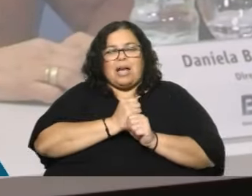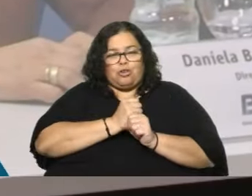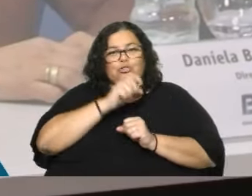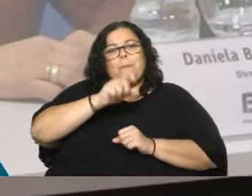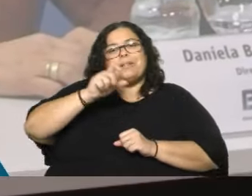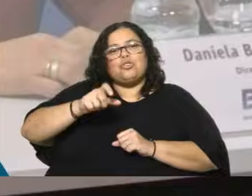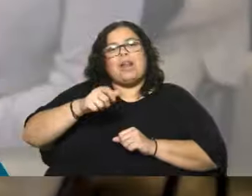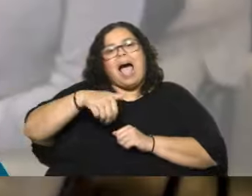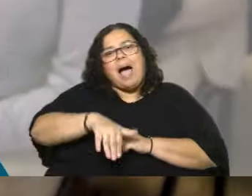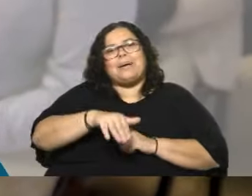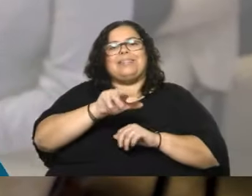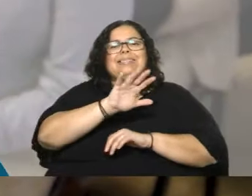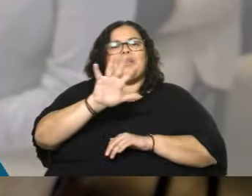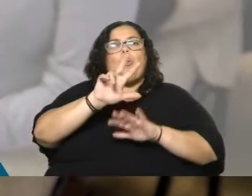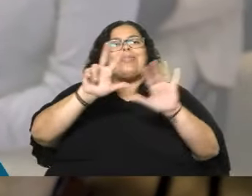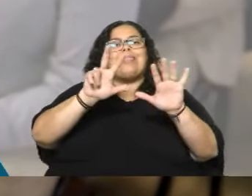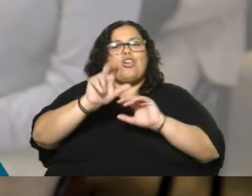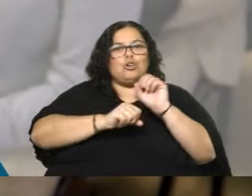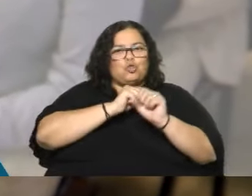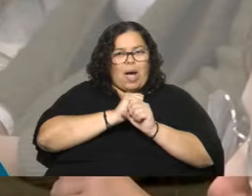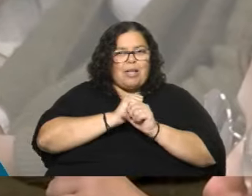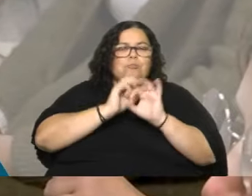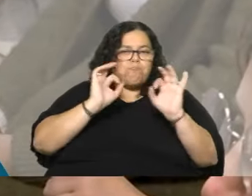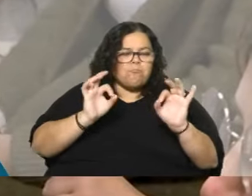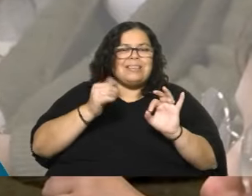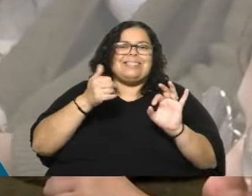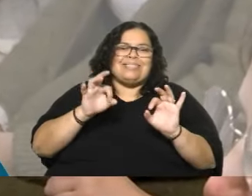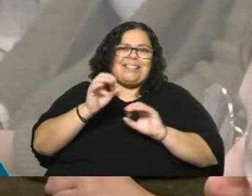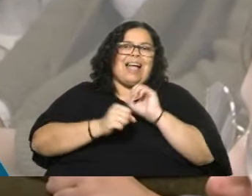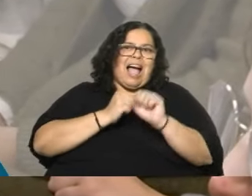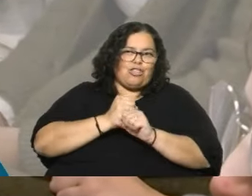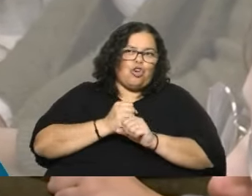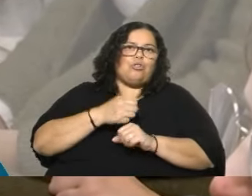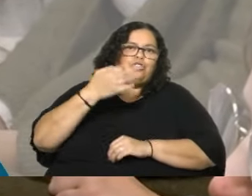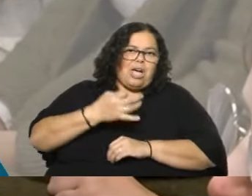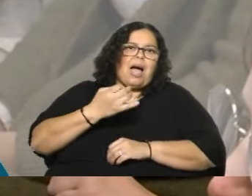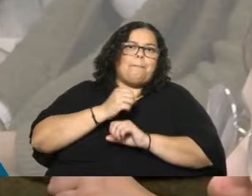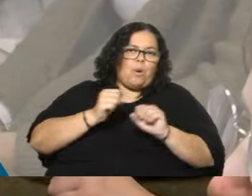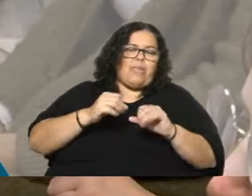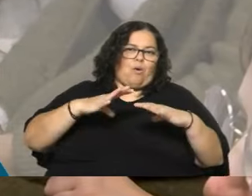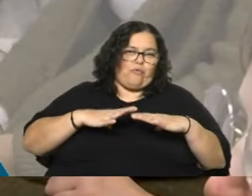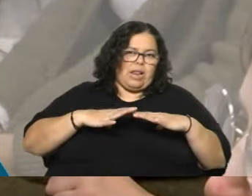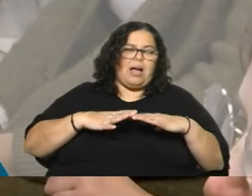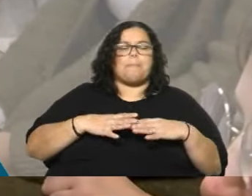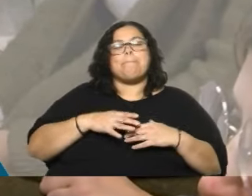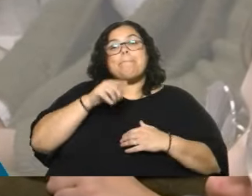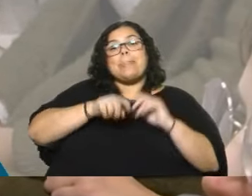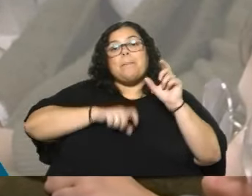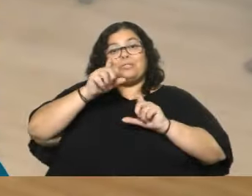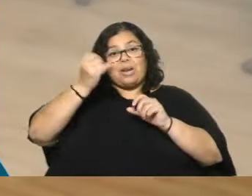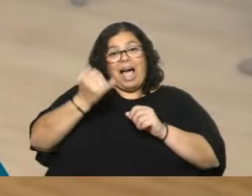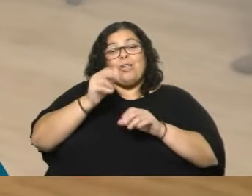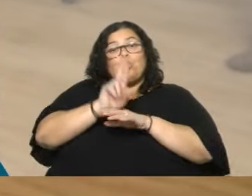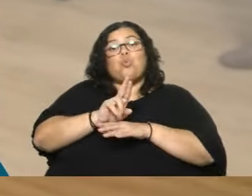a partir de los 58, tomando por bueno que a los 60 tienen la causal, estas personas con el usuario registrado ingresan